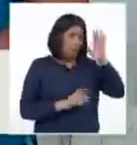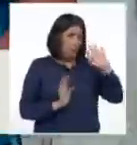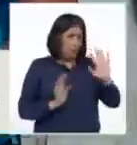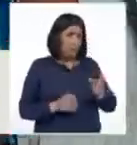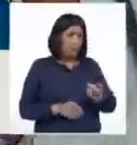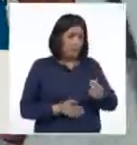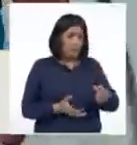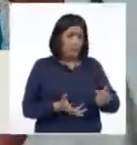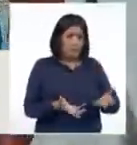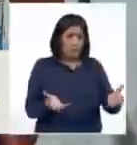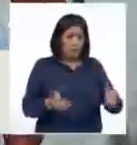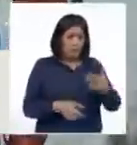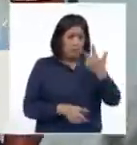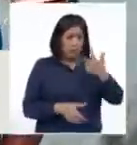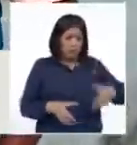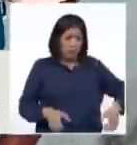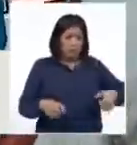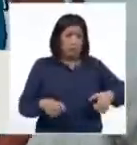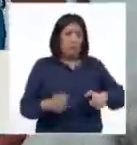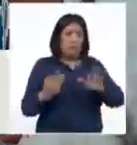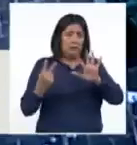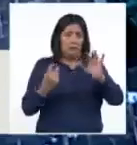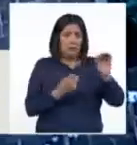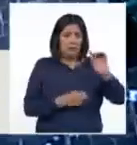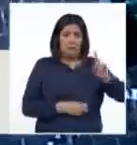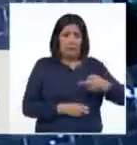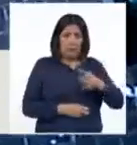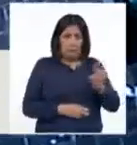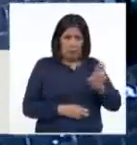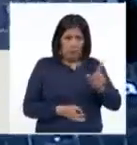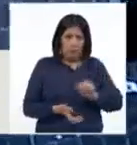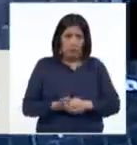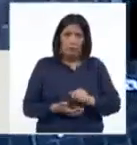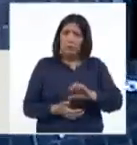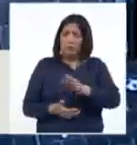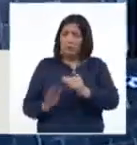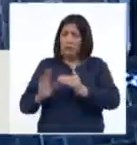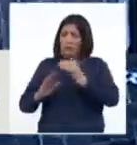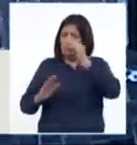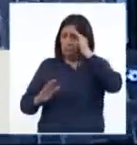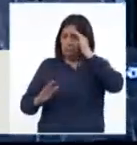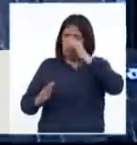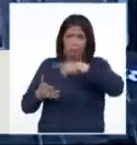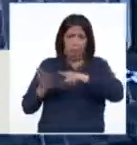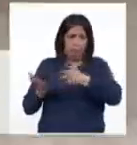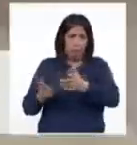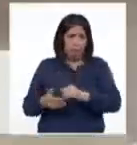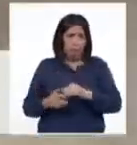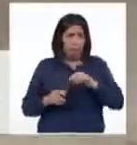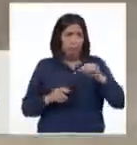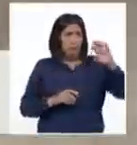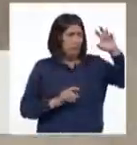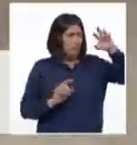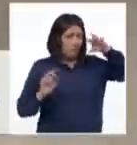recuperó la plata, de 3 maletines con 70.000 dólares. La División de Robos de la DIRINCRI revisa las grabaciones de